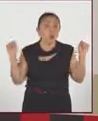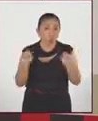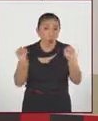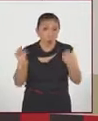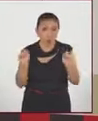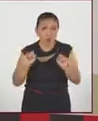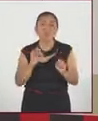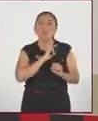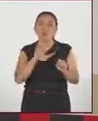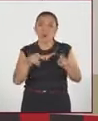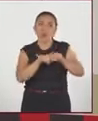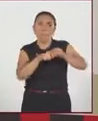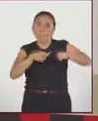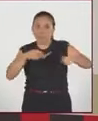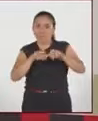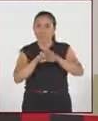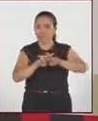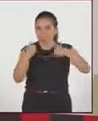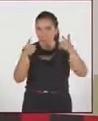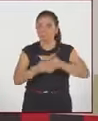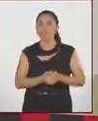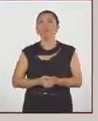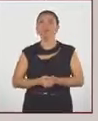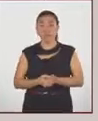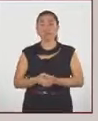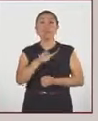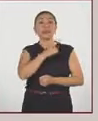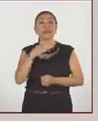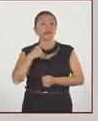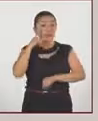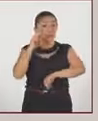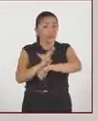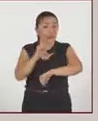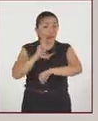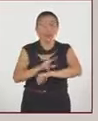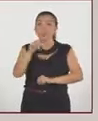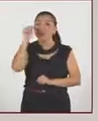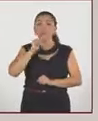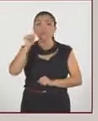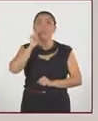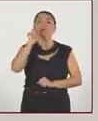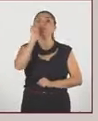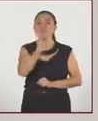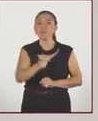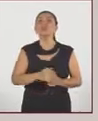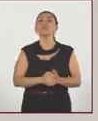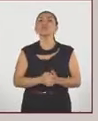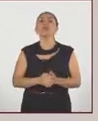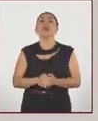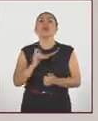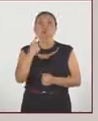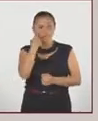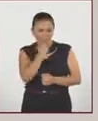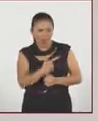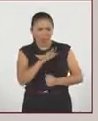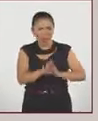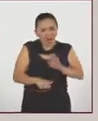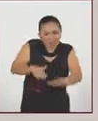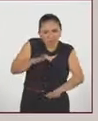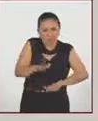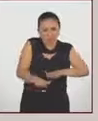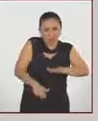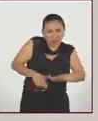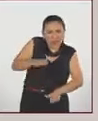En cuanto a las señales que debemos de tener en cuenta siempre, pues cojera, rechazo para apoyar